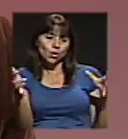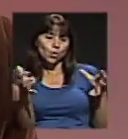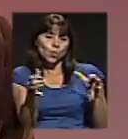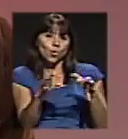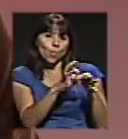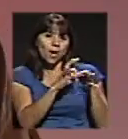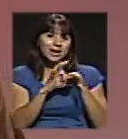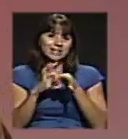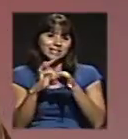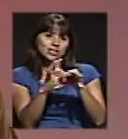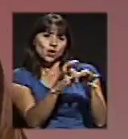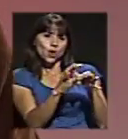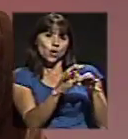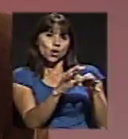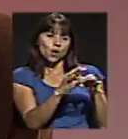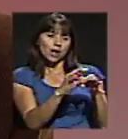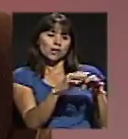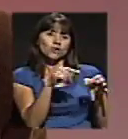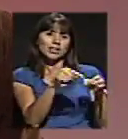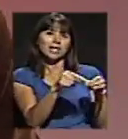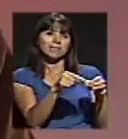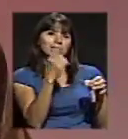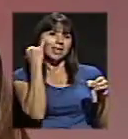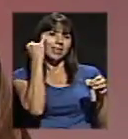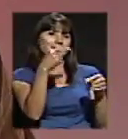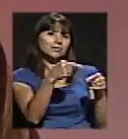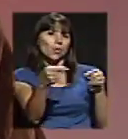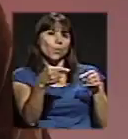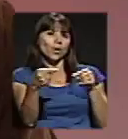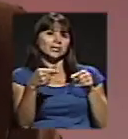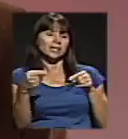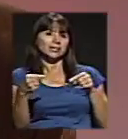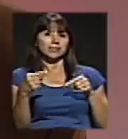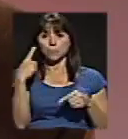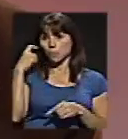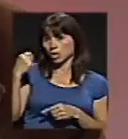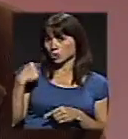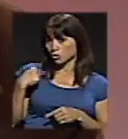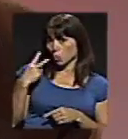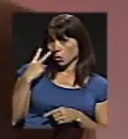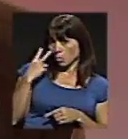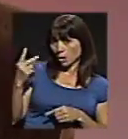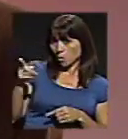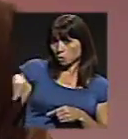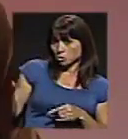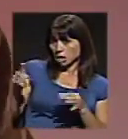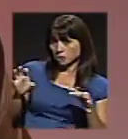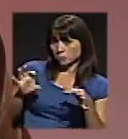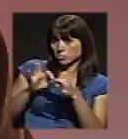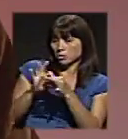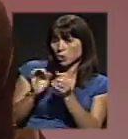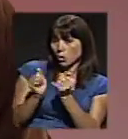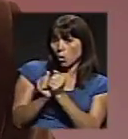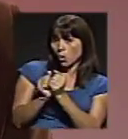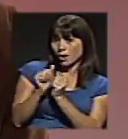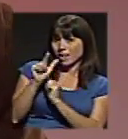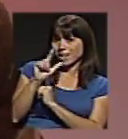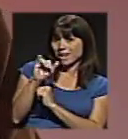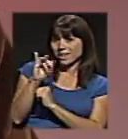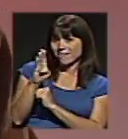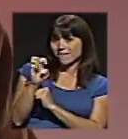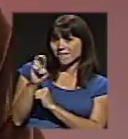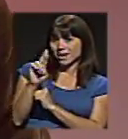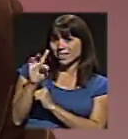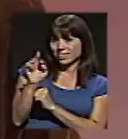ideologías opuestas. No lo veo Pues posible. yo no los veo con los libertarios, pero ni en pintura. Por supuesto que no me veo en una coalición con los